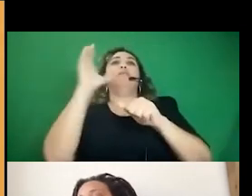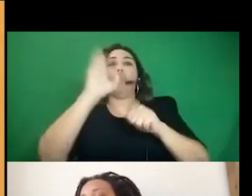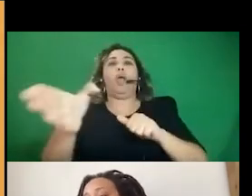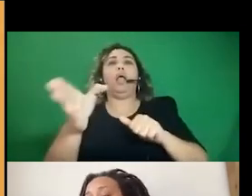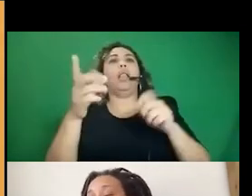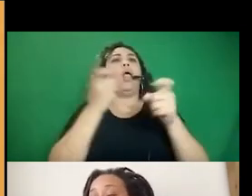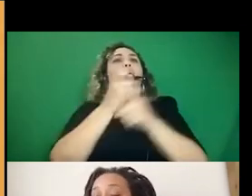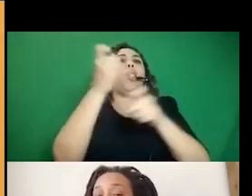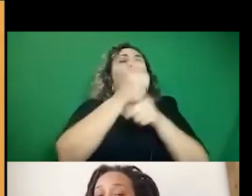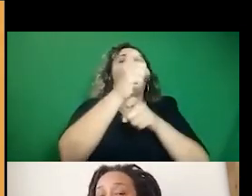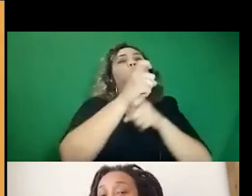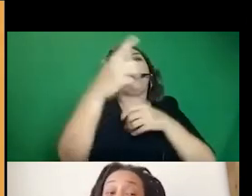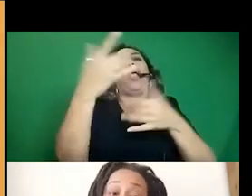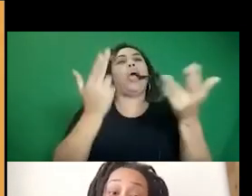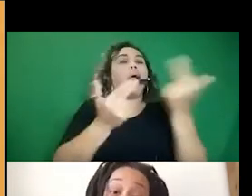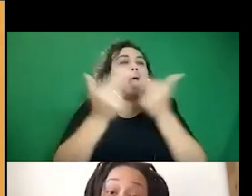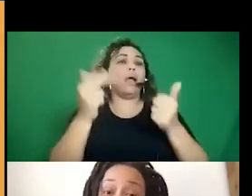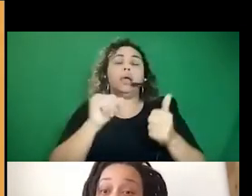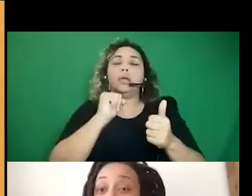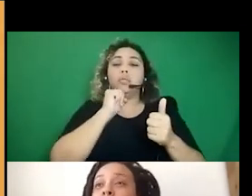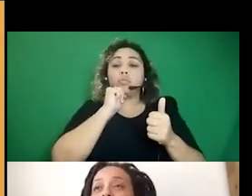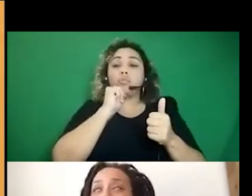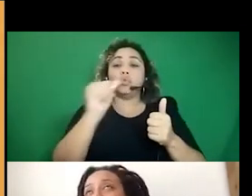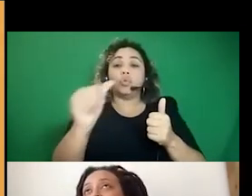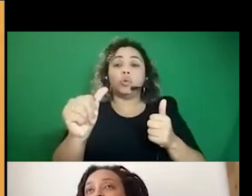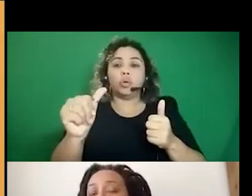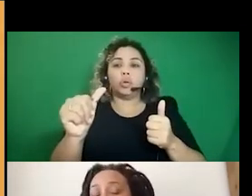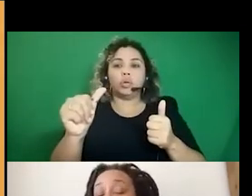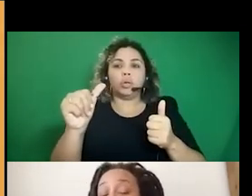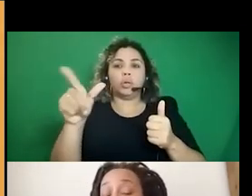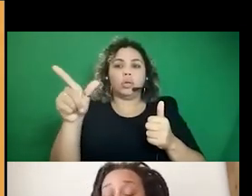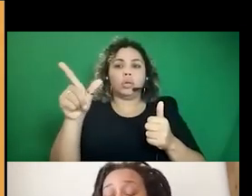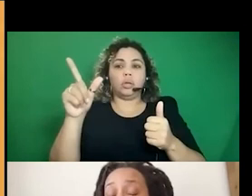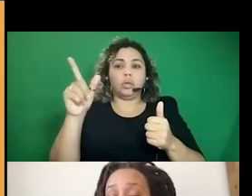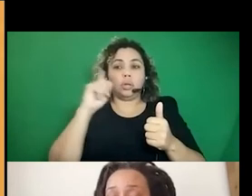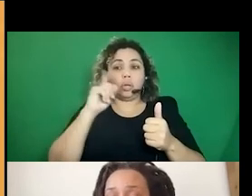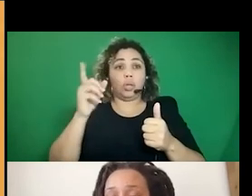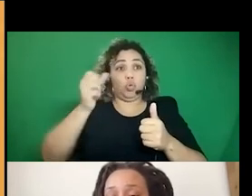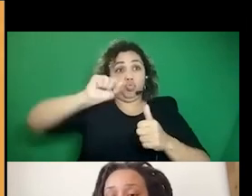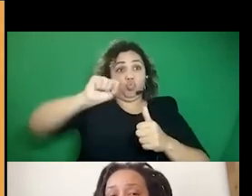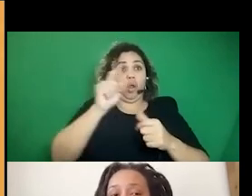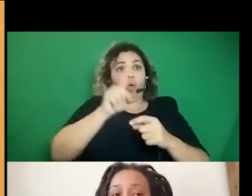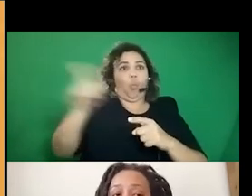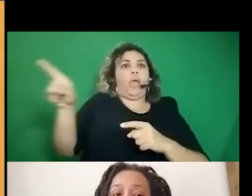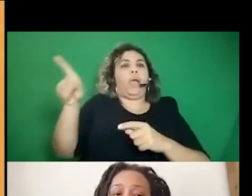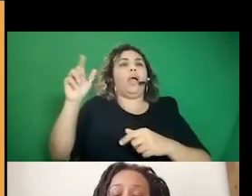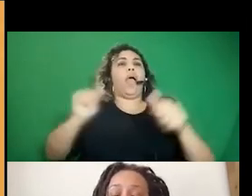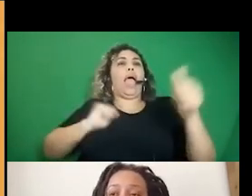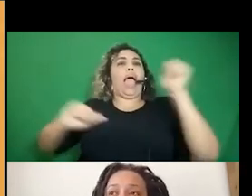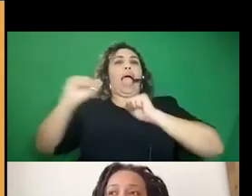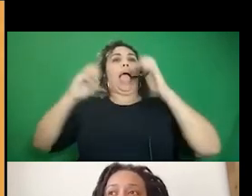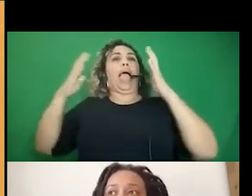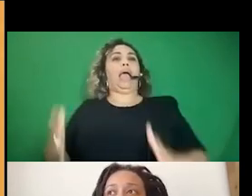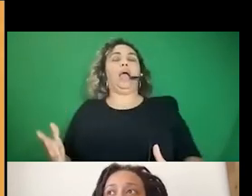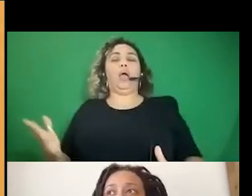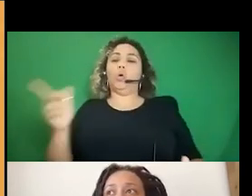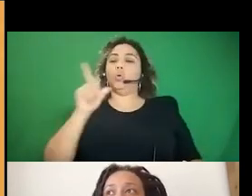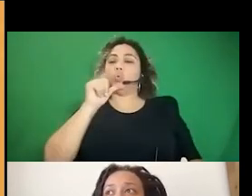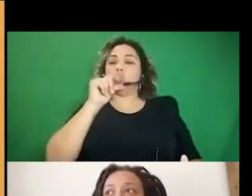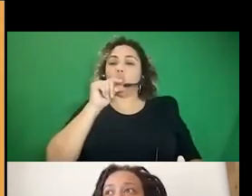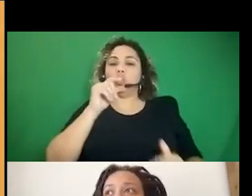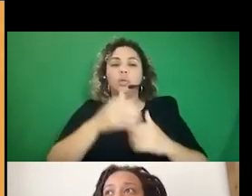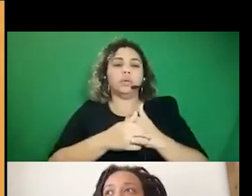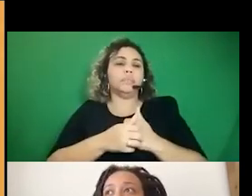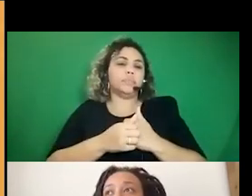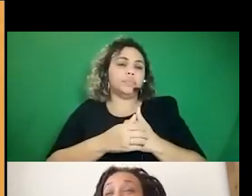pues cuando se trancan a las elecciones vamos a hacer un black set que todas las personas negras se van a